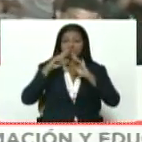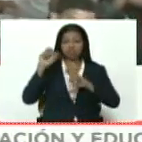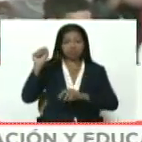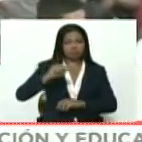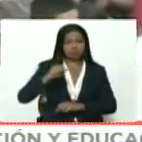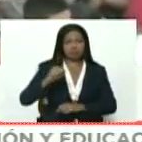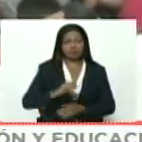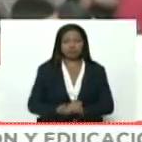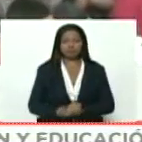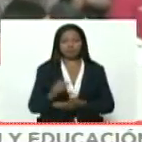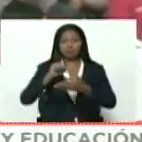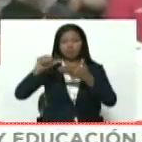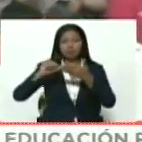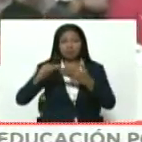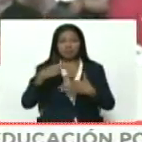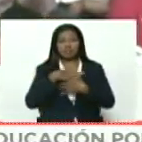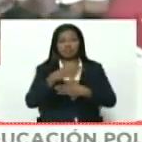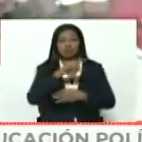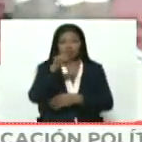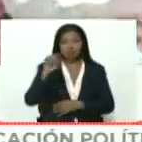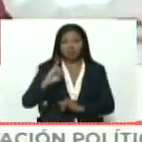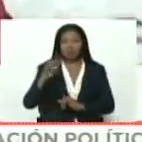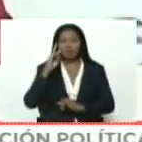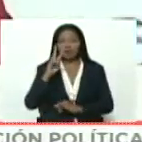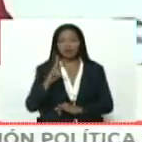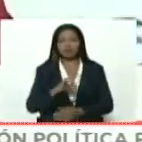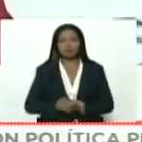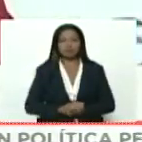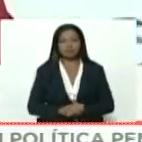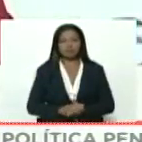Bueno, un artículo interesante para que ustedes vean.